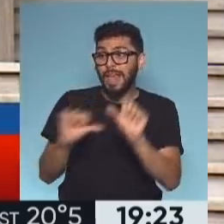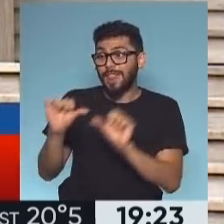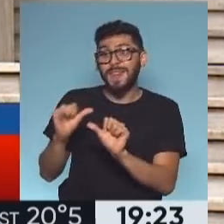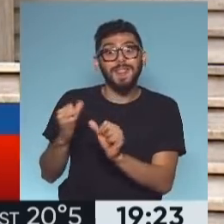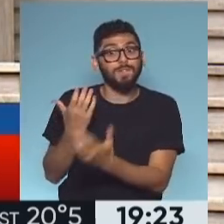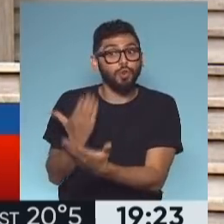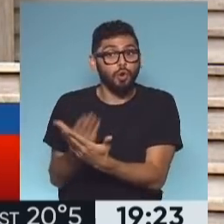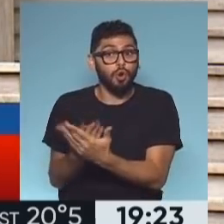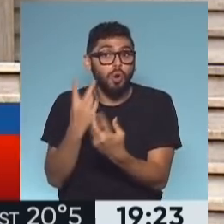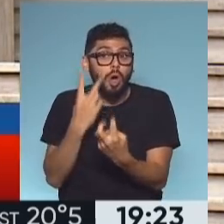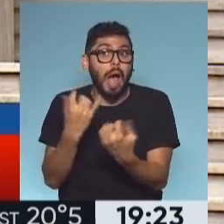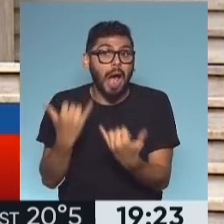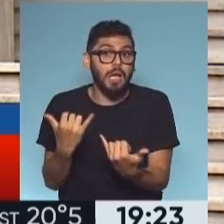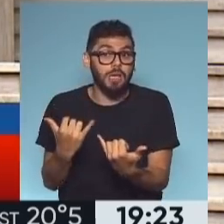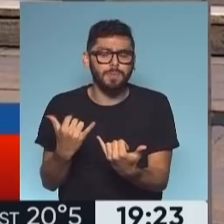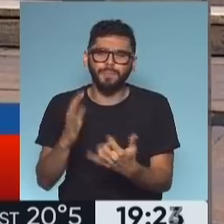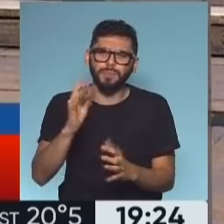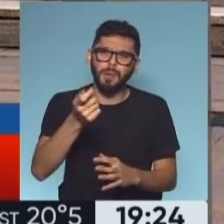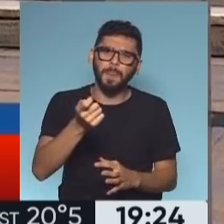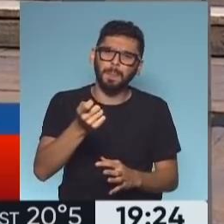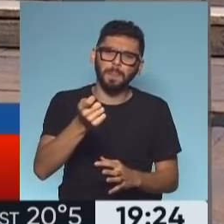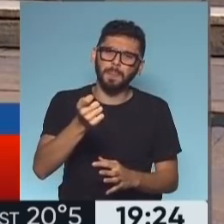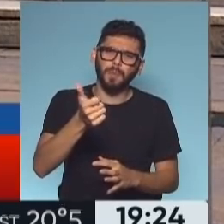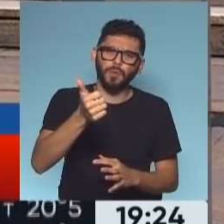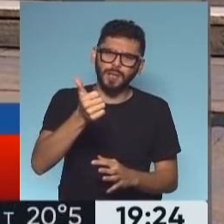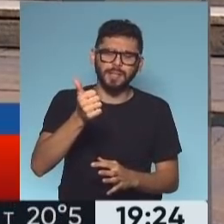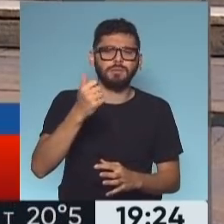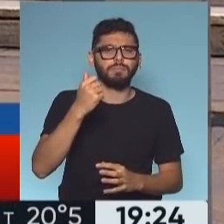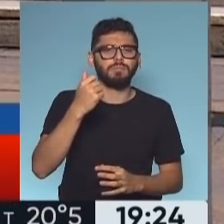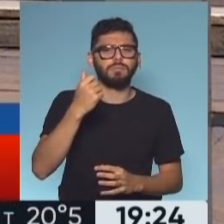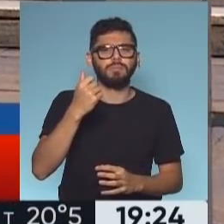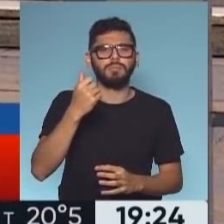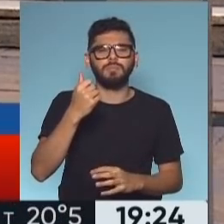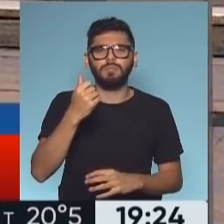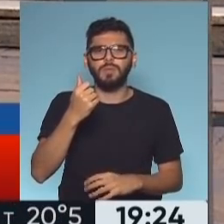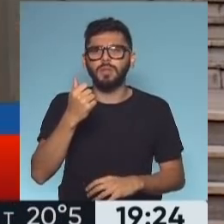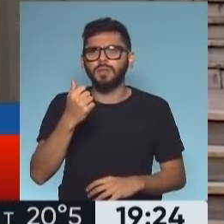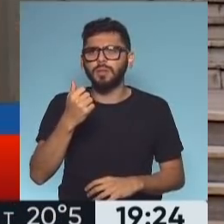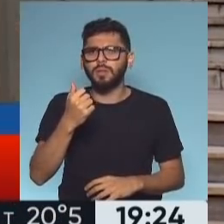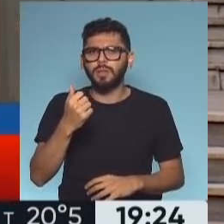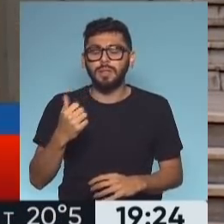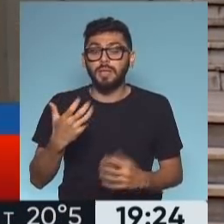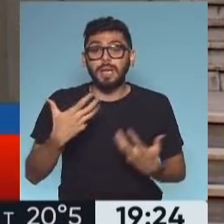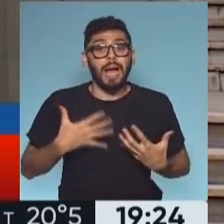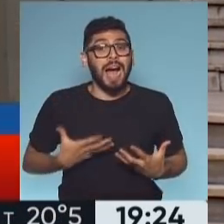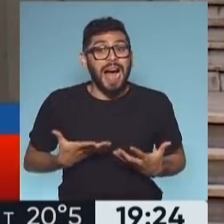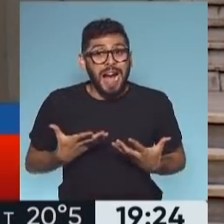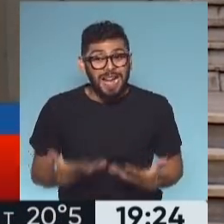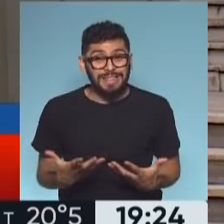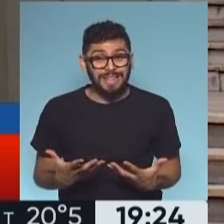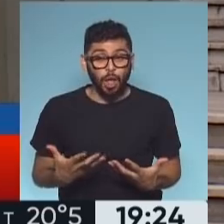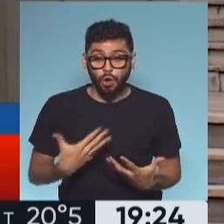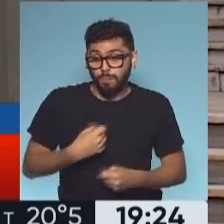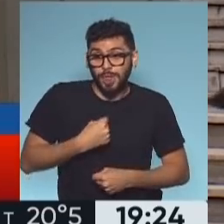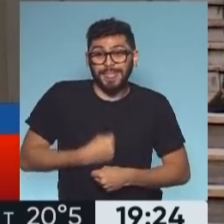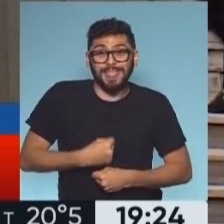sólida. Es muy sencillo entender cómo la fatiga impacta en el rendimiento